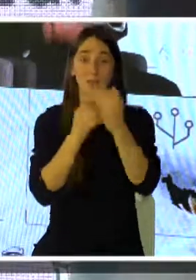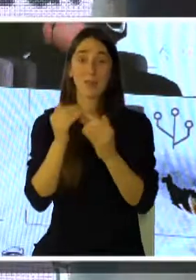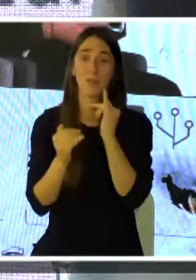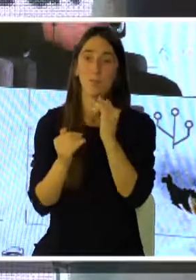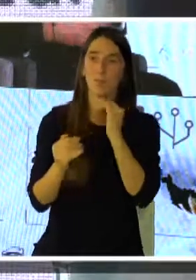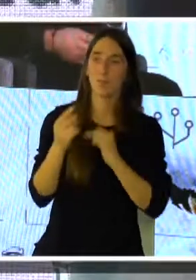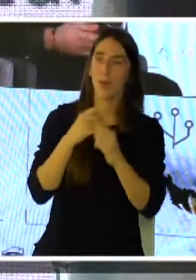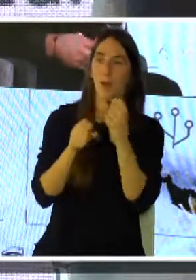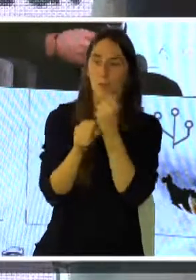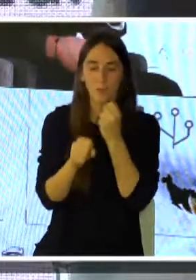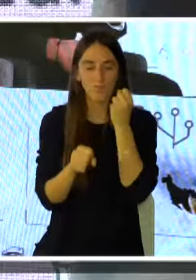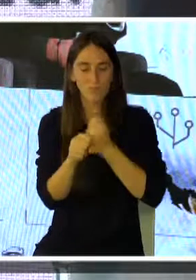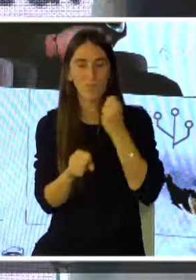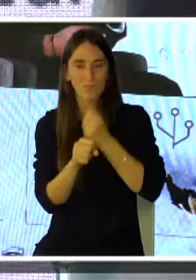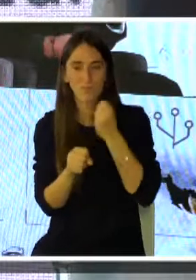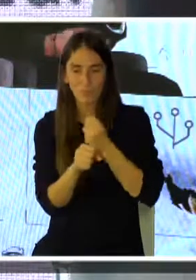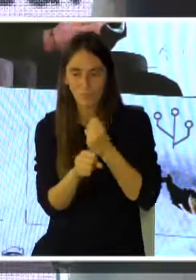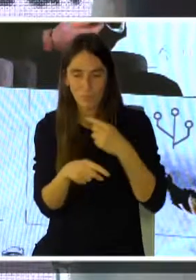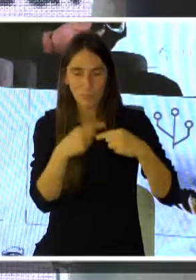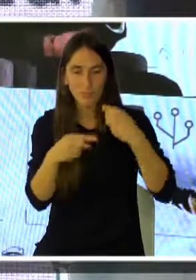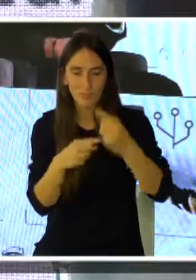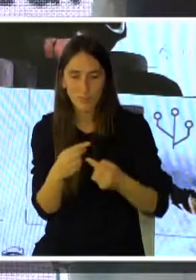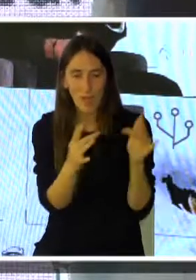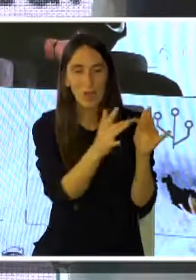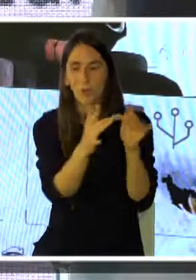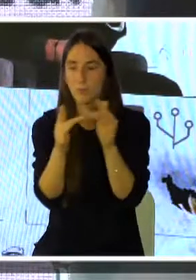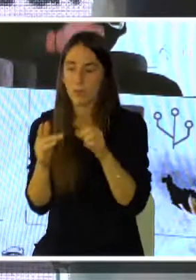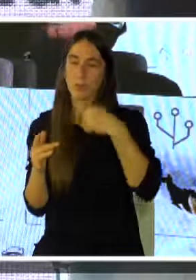seguimos trabajando muy duro en la interoperabilidad con otros organismos del